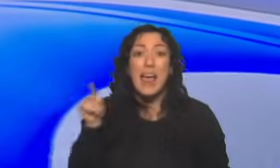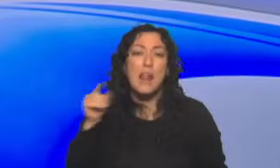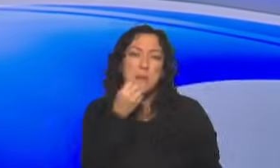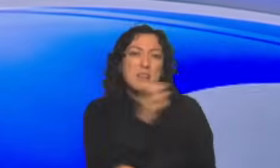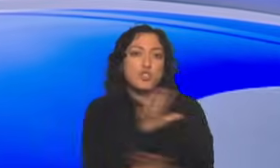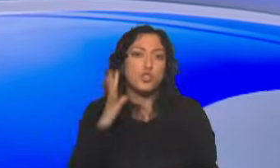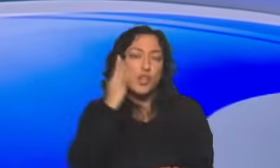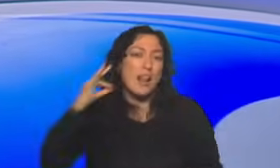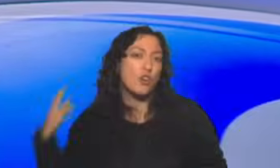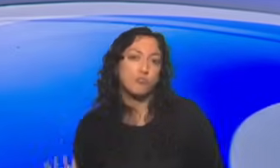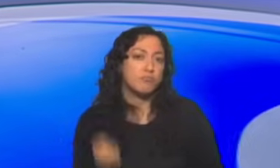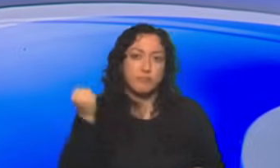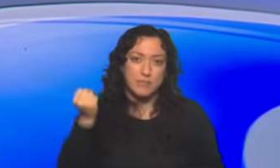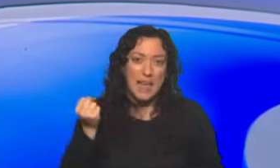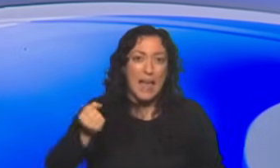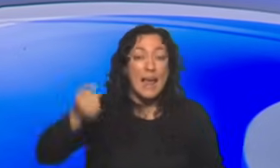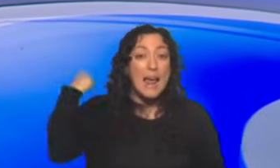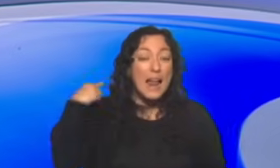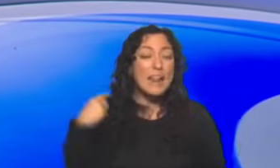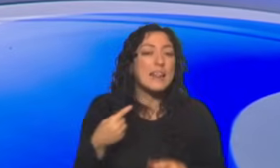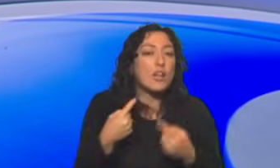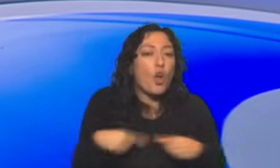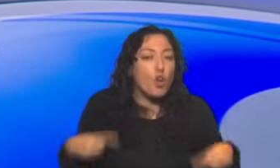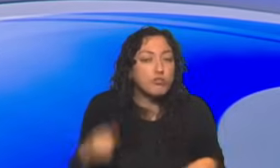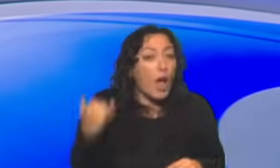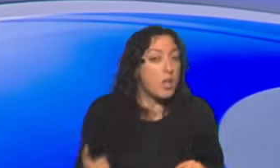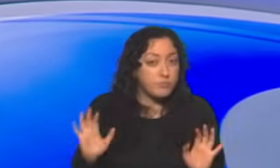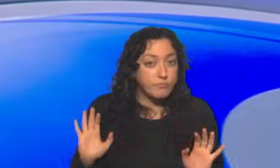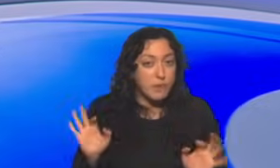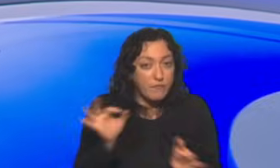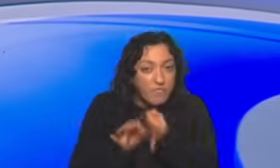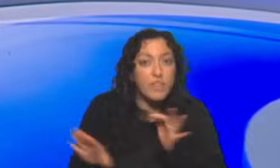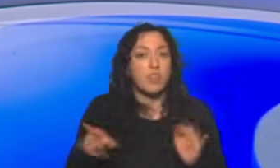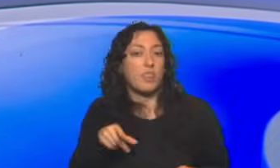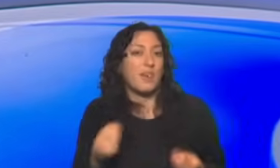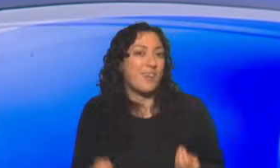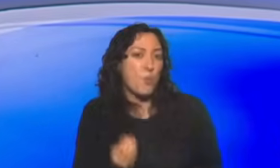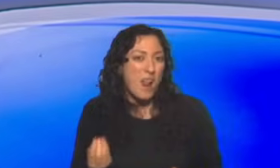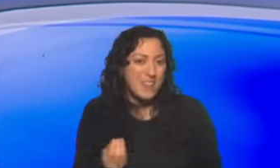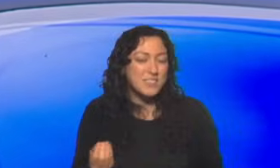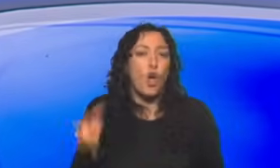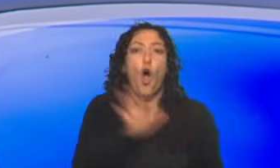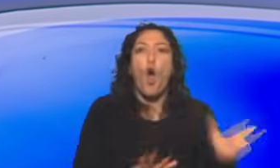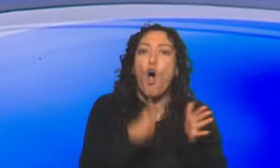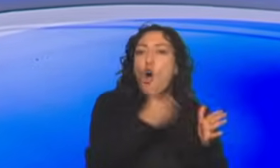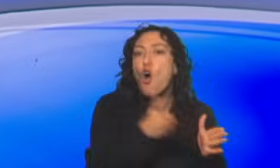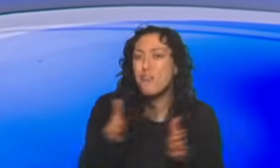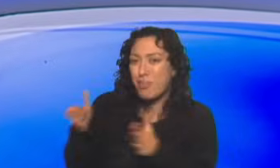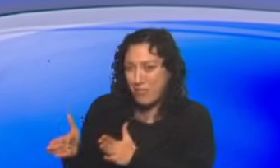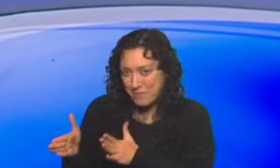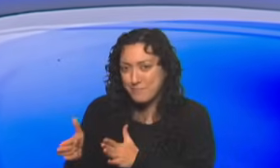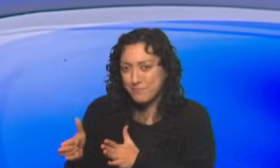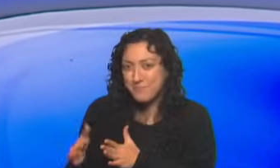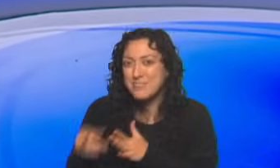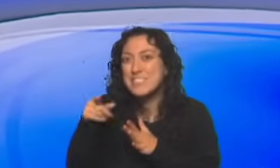es, tiene un bien que lo vende, y su gran bien es el orden. Eso ha internacionalizado